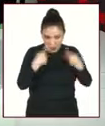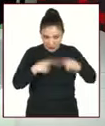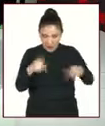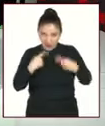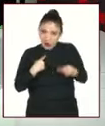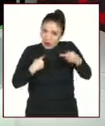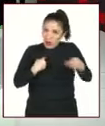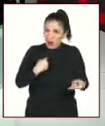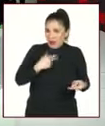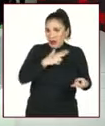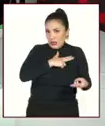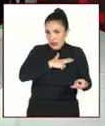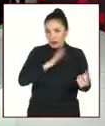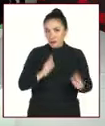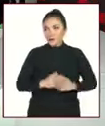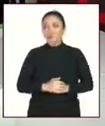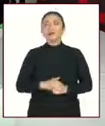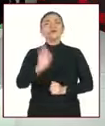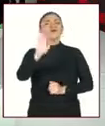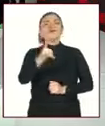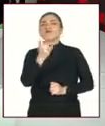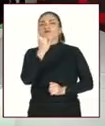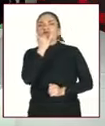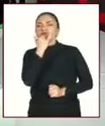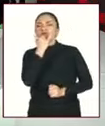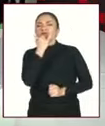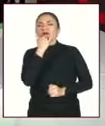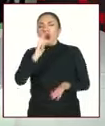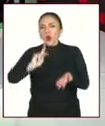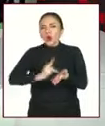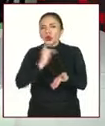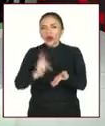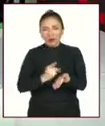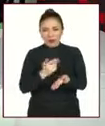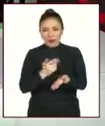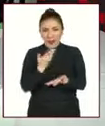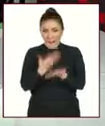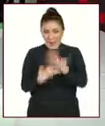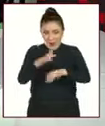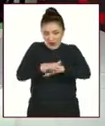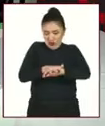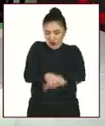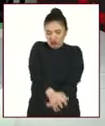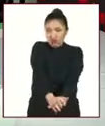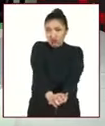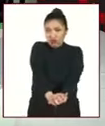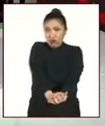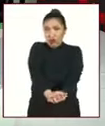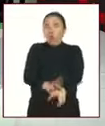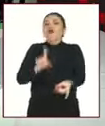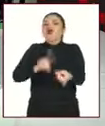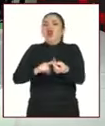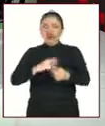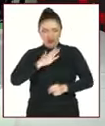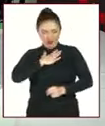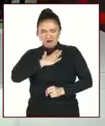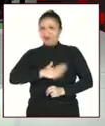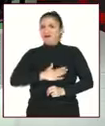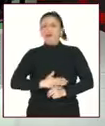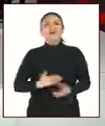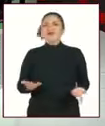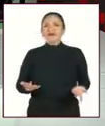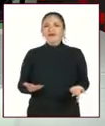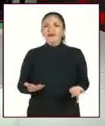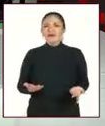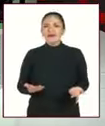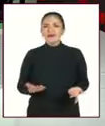esa situación. Una vez más, ¿dónde se colocan las manos cuando ya las tenemos totalmente estiradas sobre la persona? ¿Exactamente